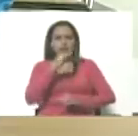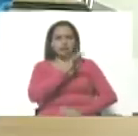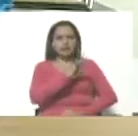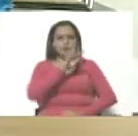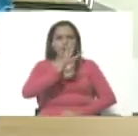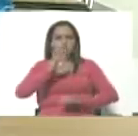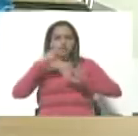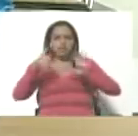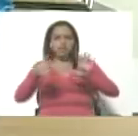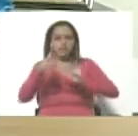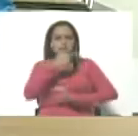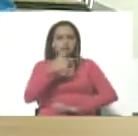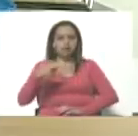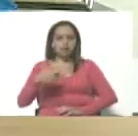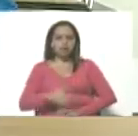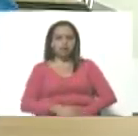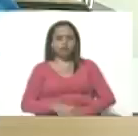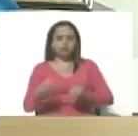3.346 casos.